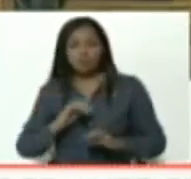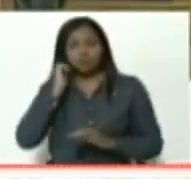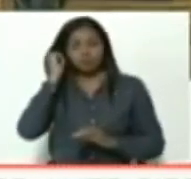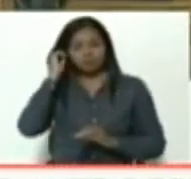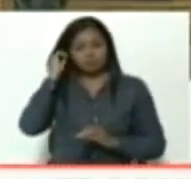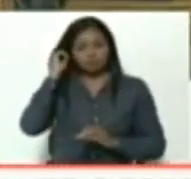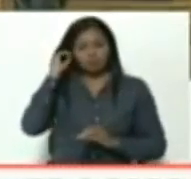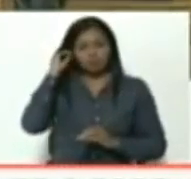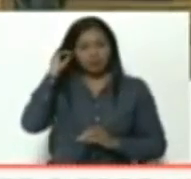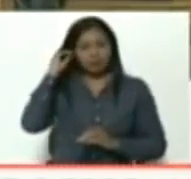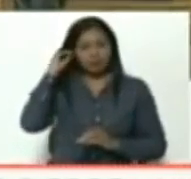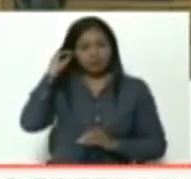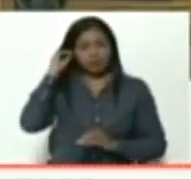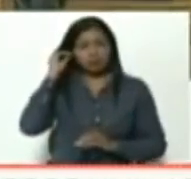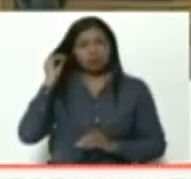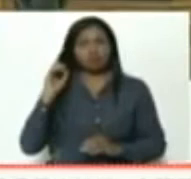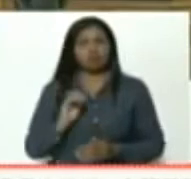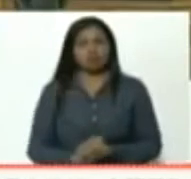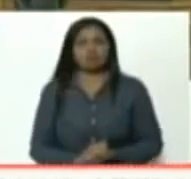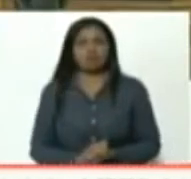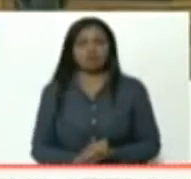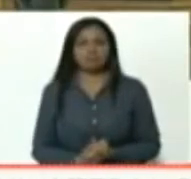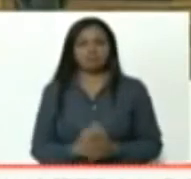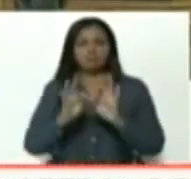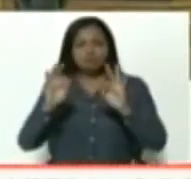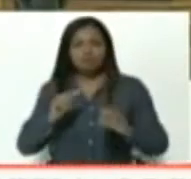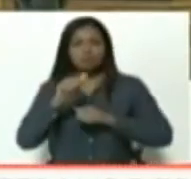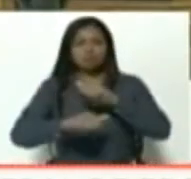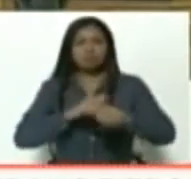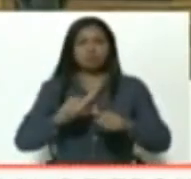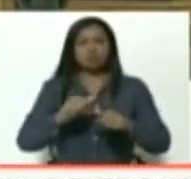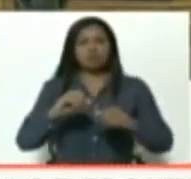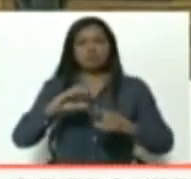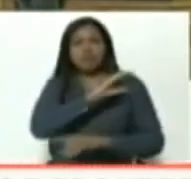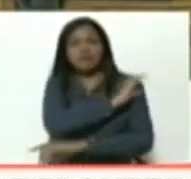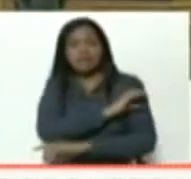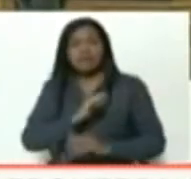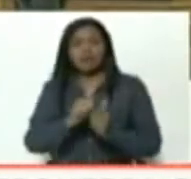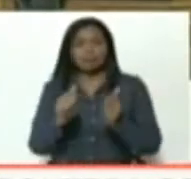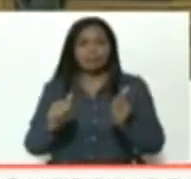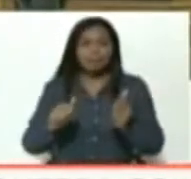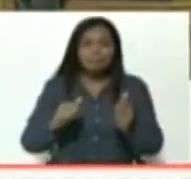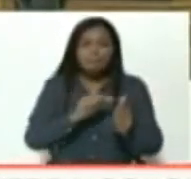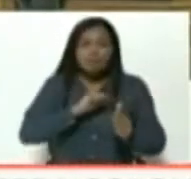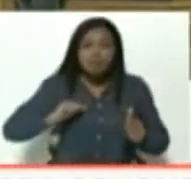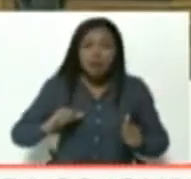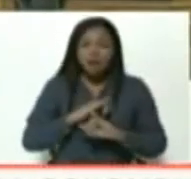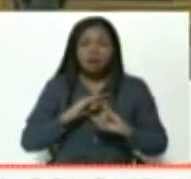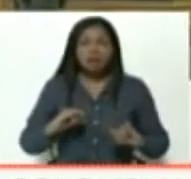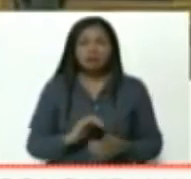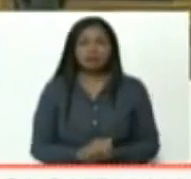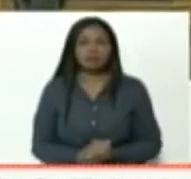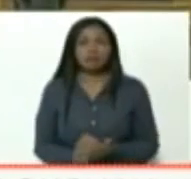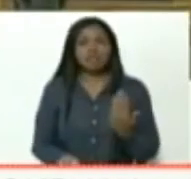del país, a la coordinación que se está haciendo con la Asociación de Clínicas Privadas, se suma este muy importante, esta